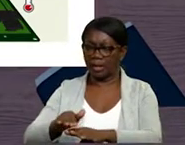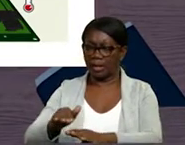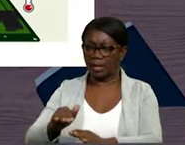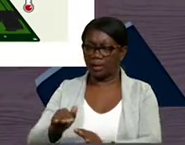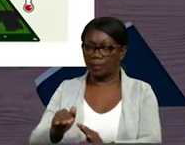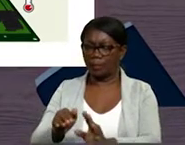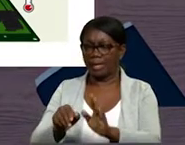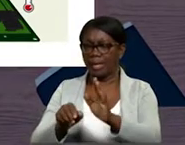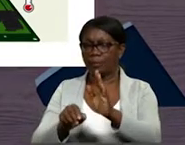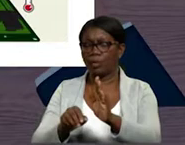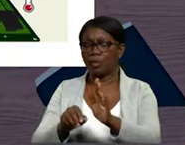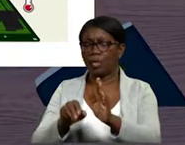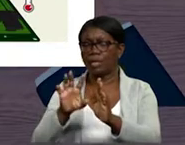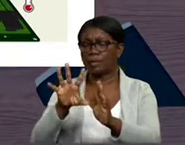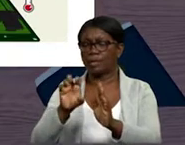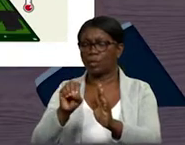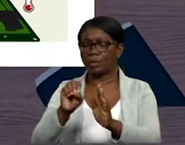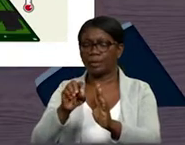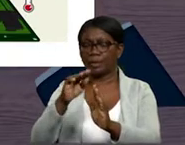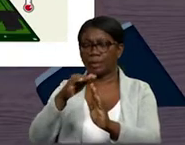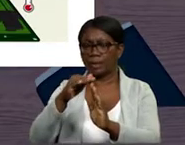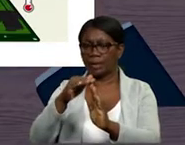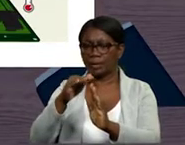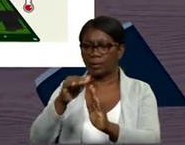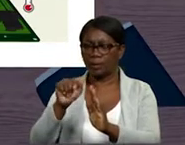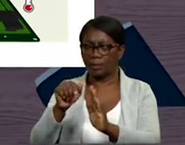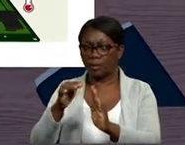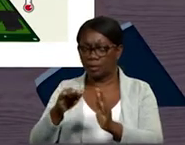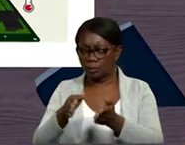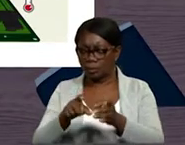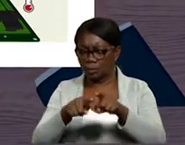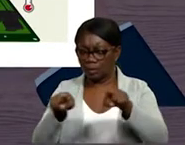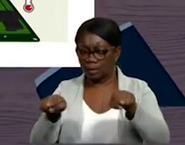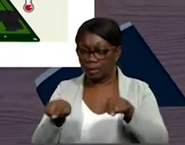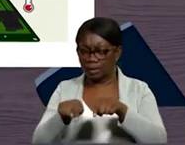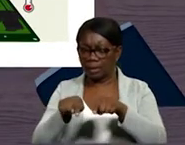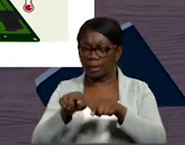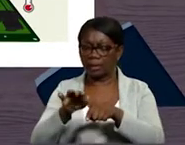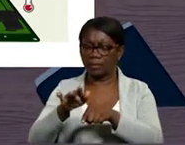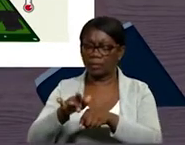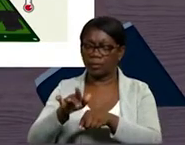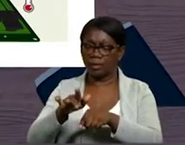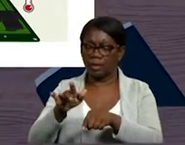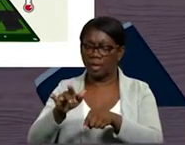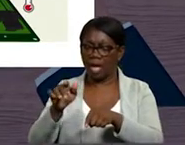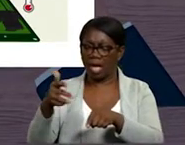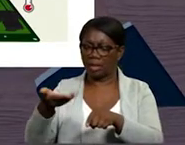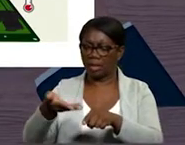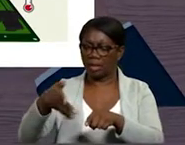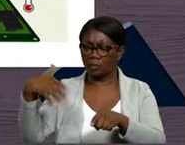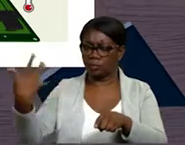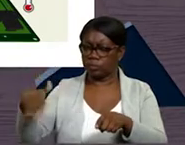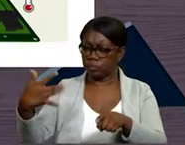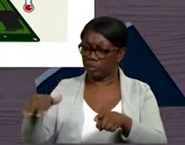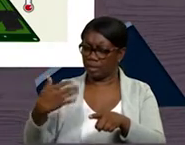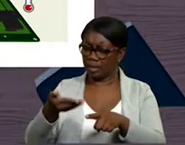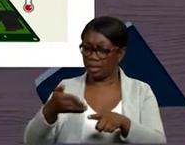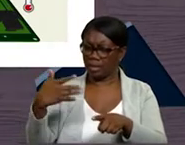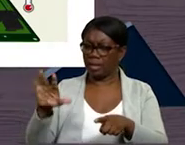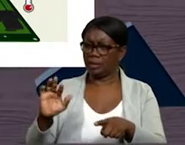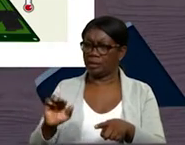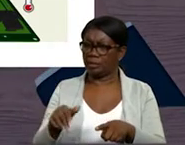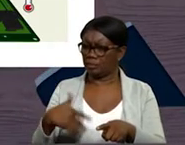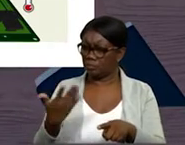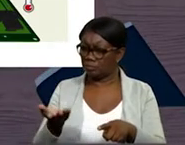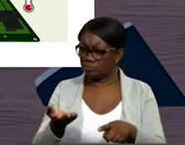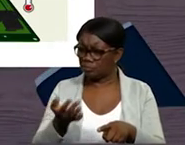y que se recomienda pues analizarlo y ver qué hay antes de ese componente para ver qué es lo que está ocasionando